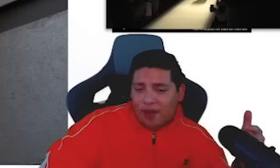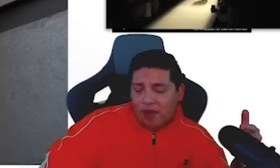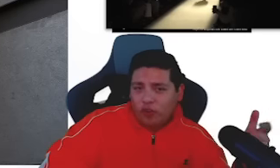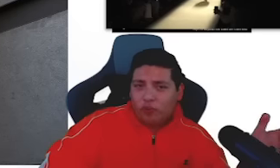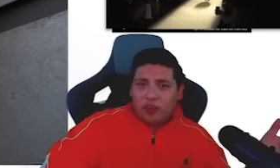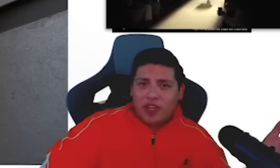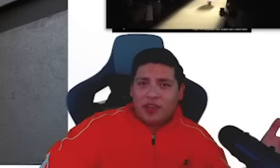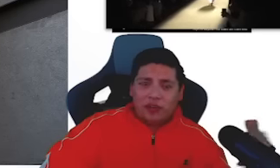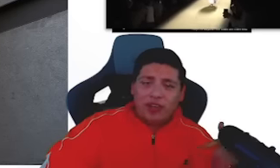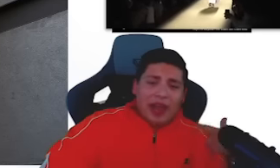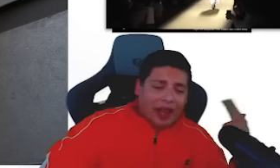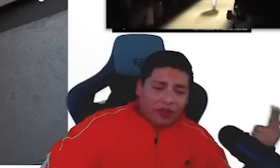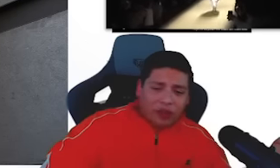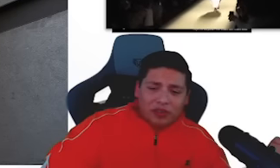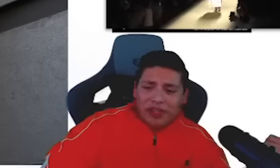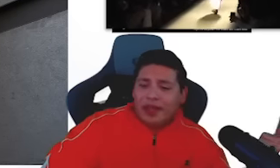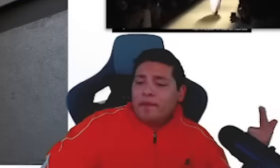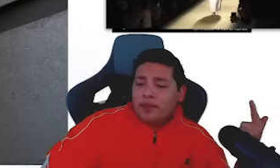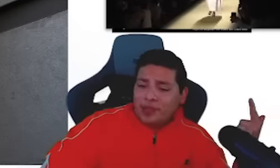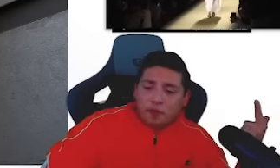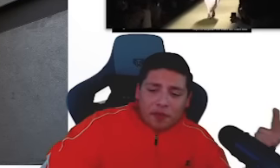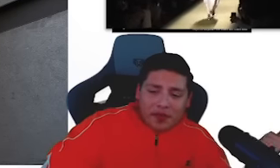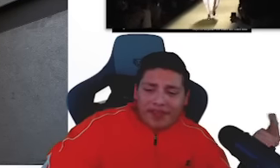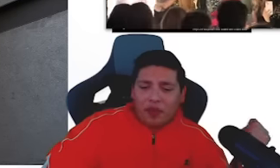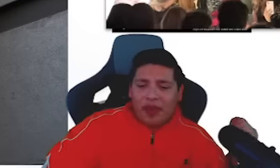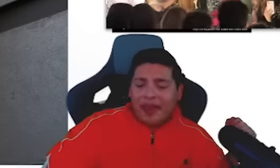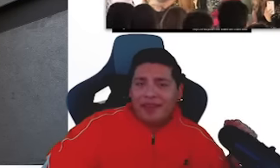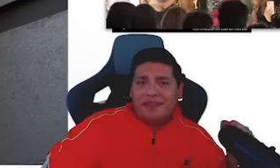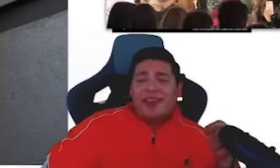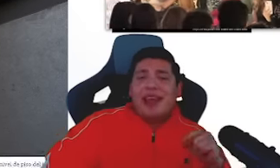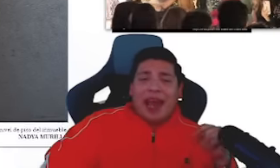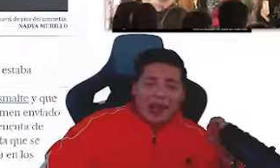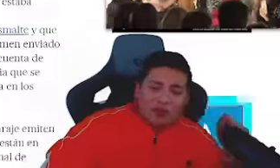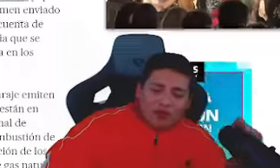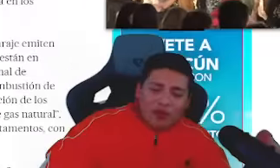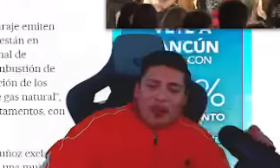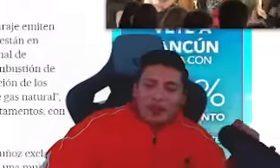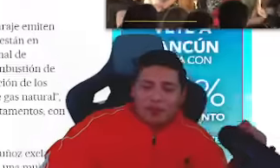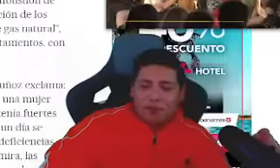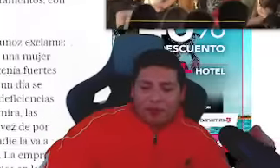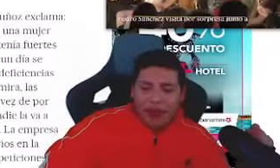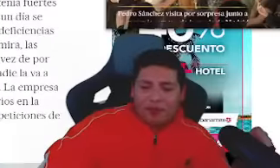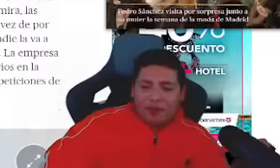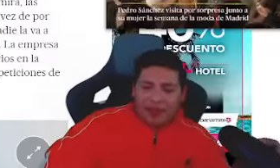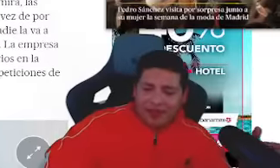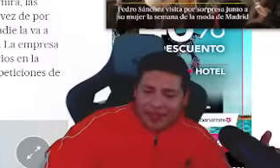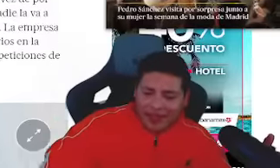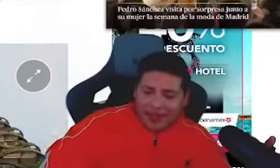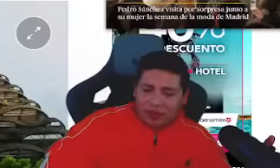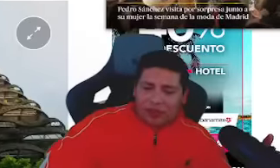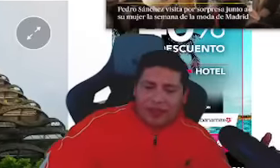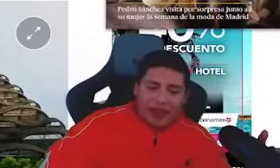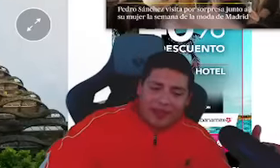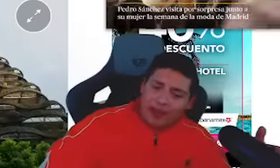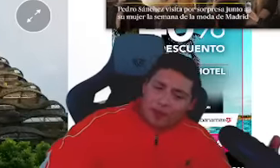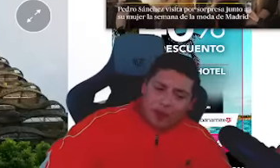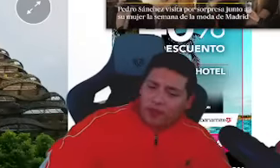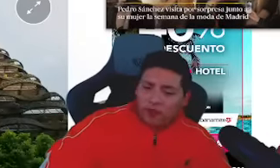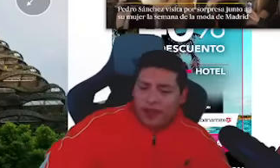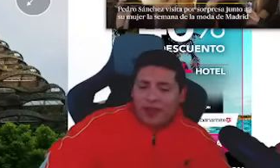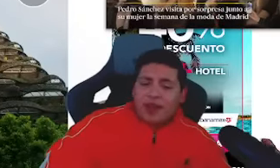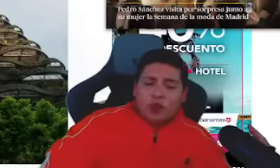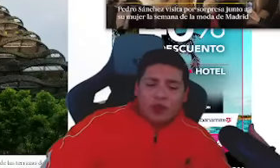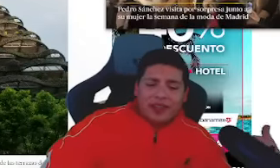de dinero los bolsillos a costa del sufrimiento de la gente. A ellos nunca les ha importado el bienestar de la sociedad